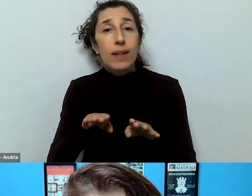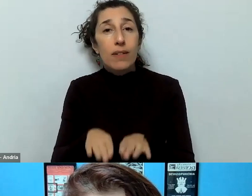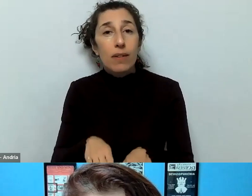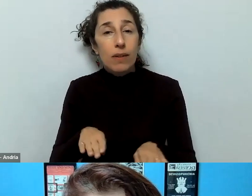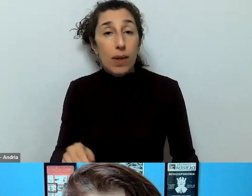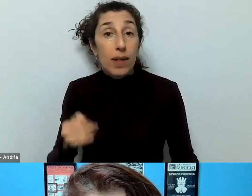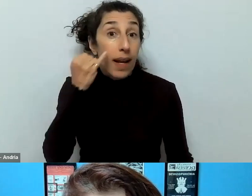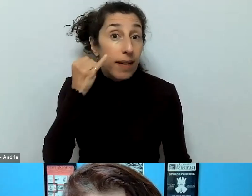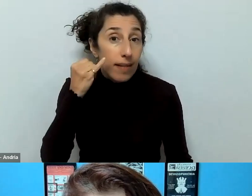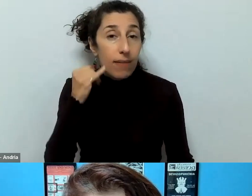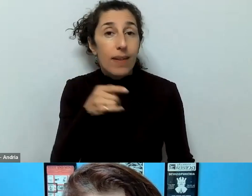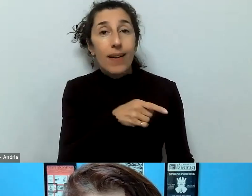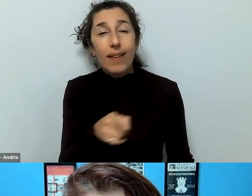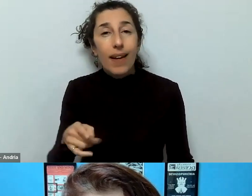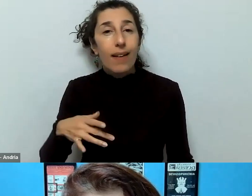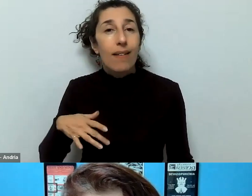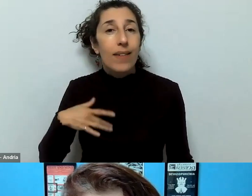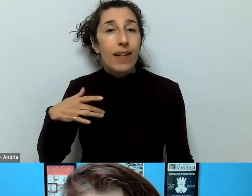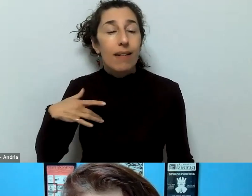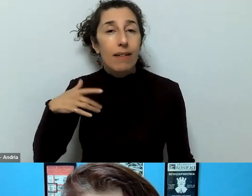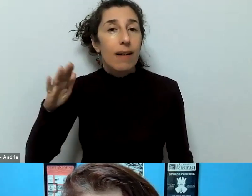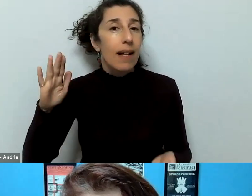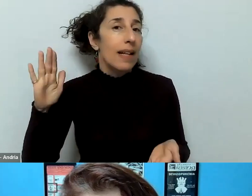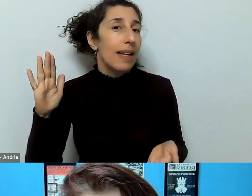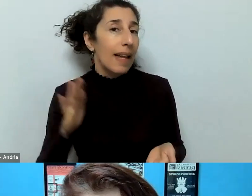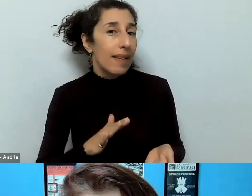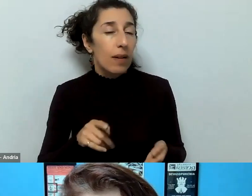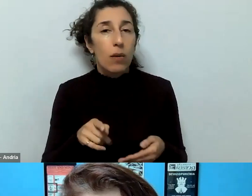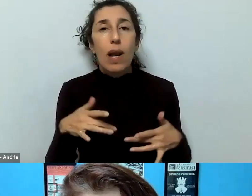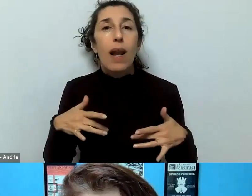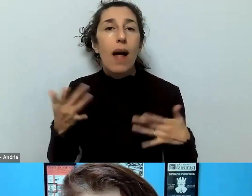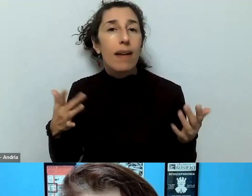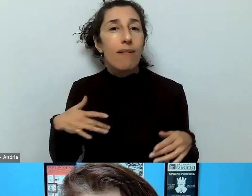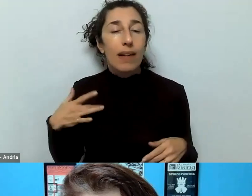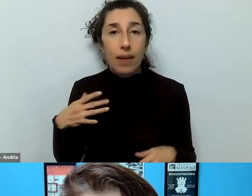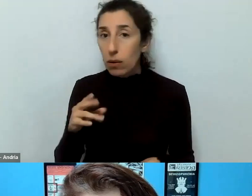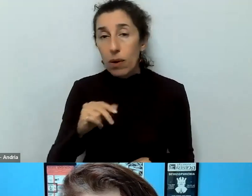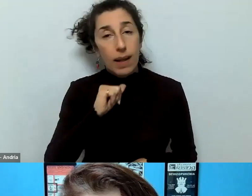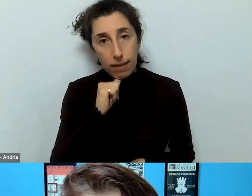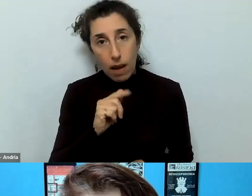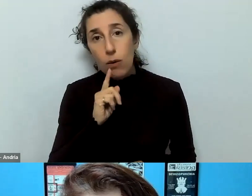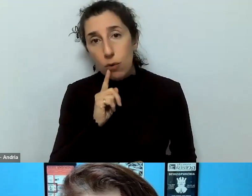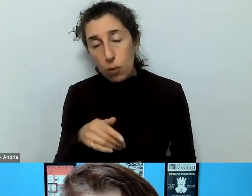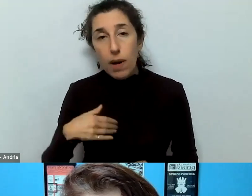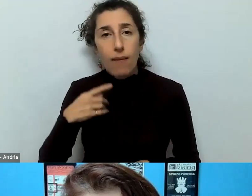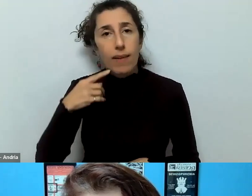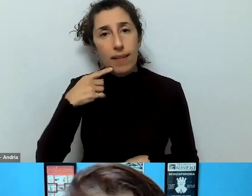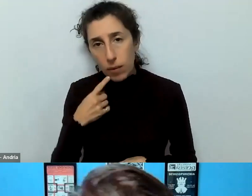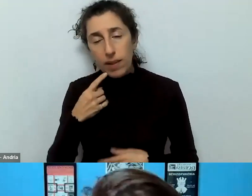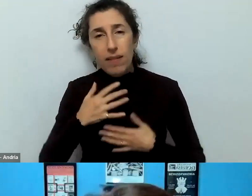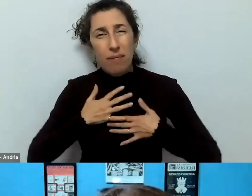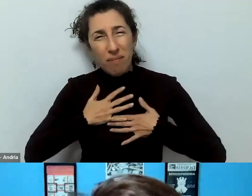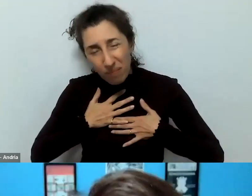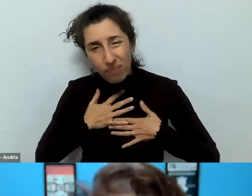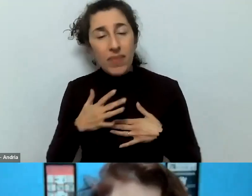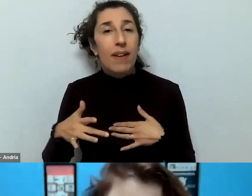que no sienten ellos cosas profundamente o que no tienen el entendimiento, y usamos el mismo modelo con